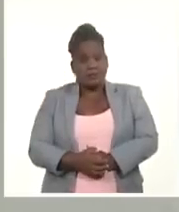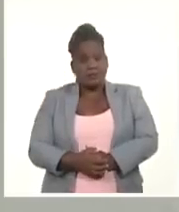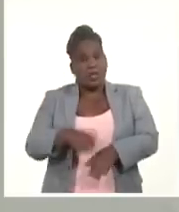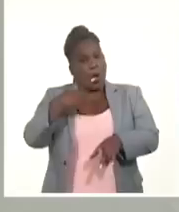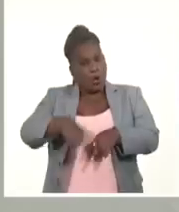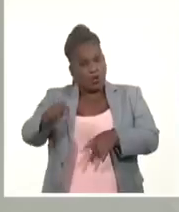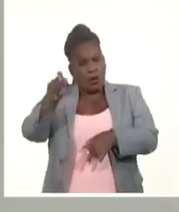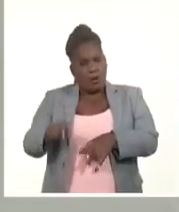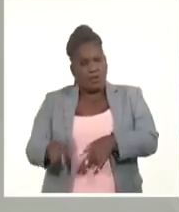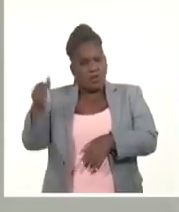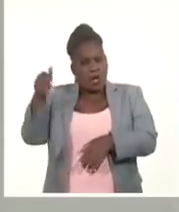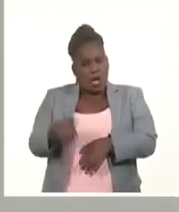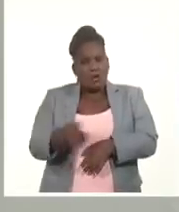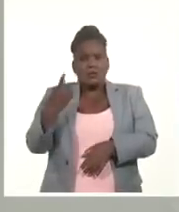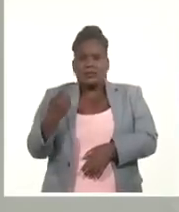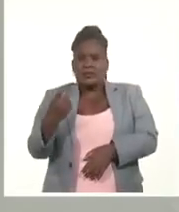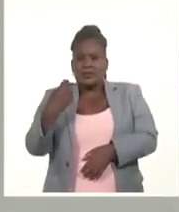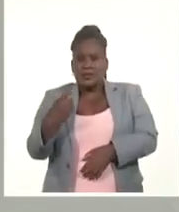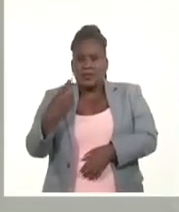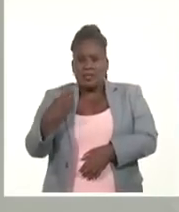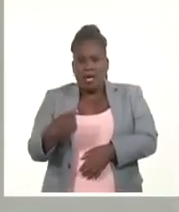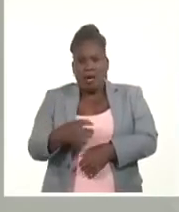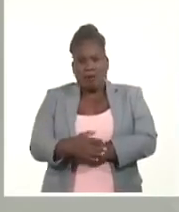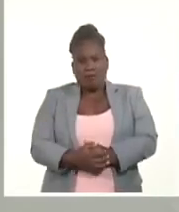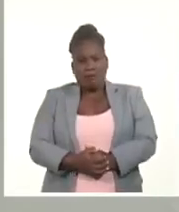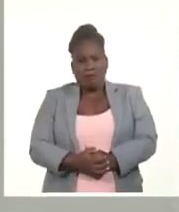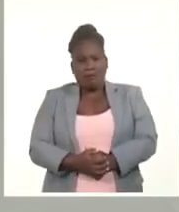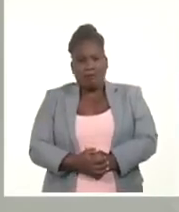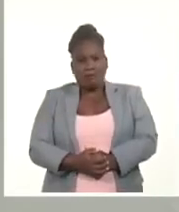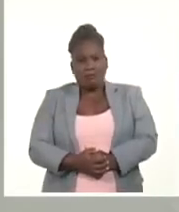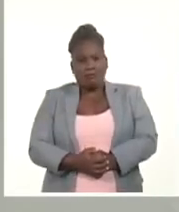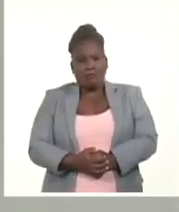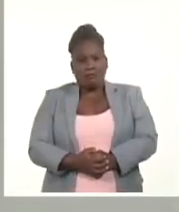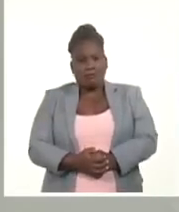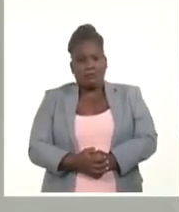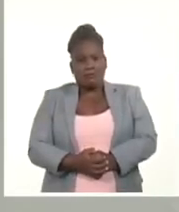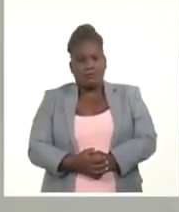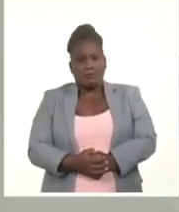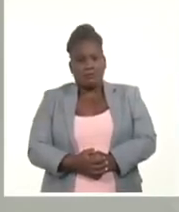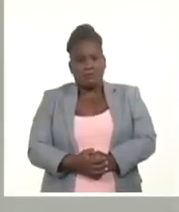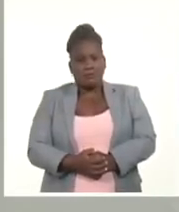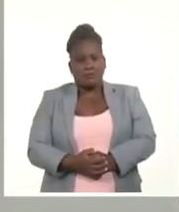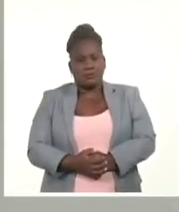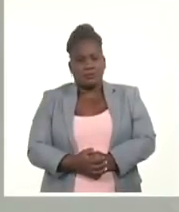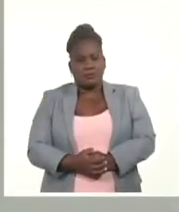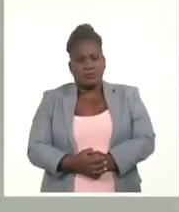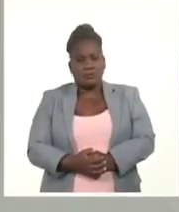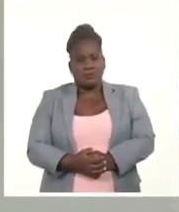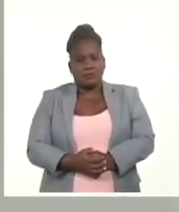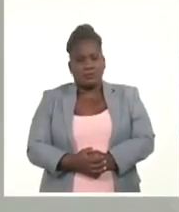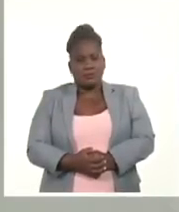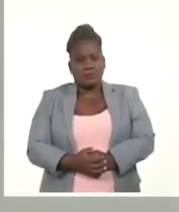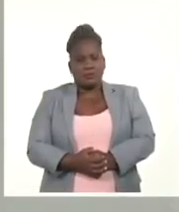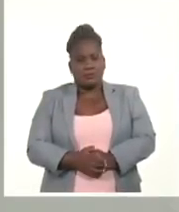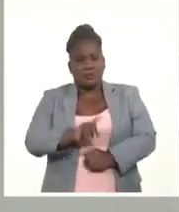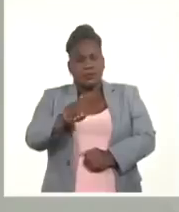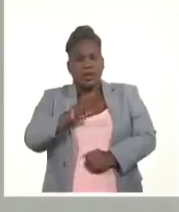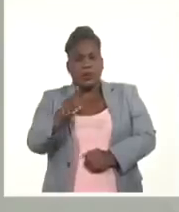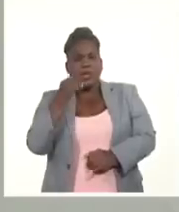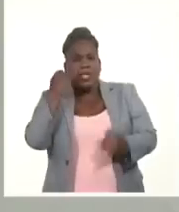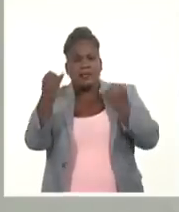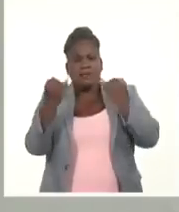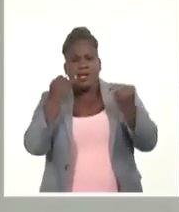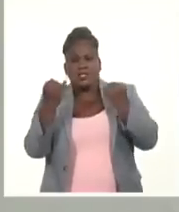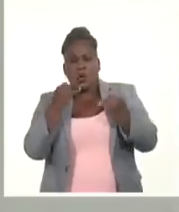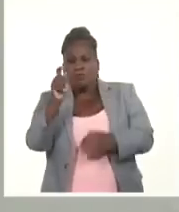otra persona que tenga necesidad de nuestro servicio. ¿Se ha completado la identificación de las víctimas?